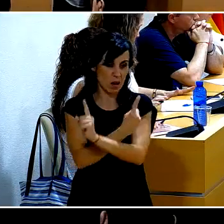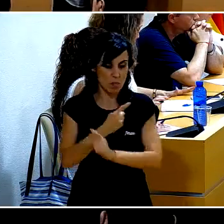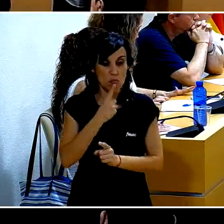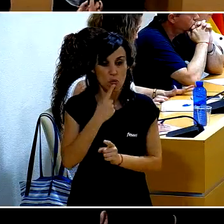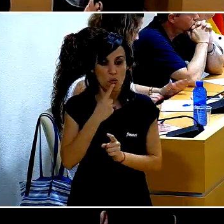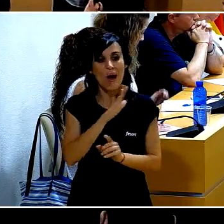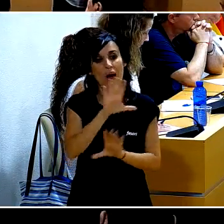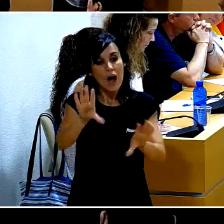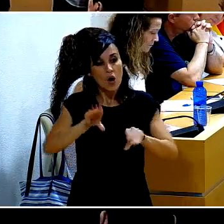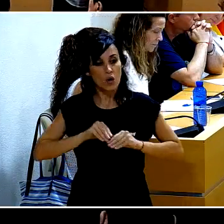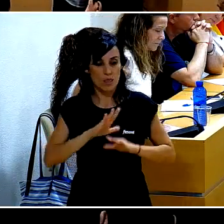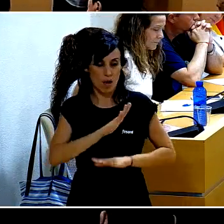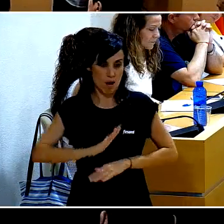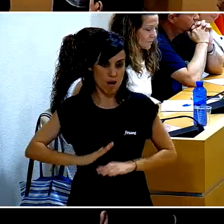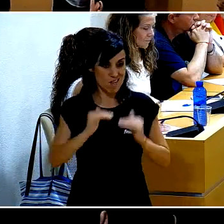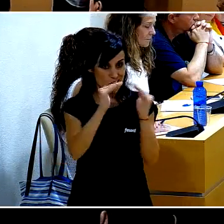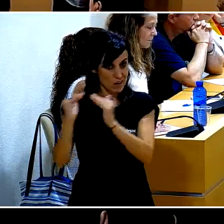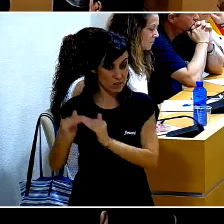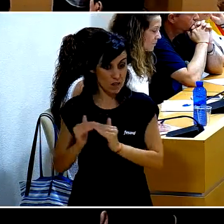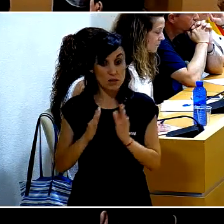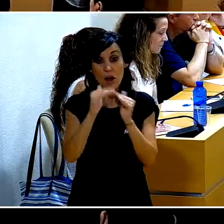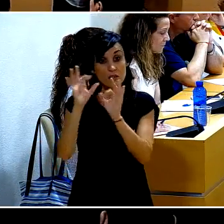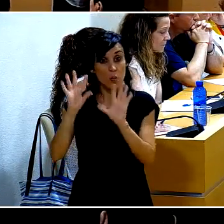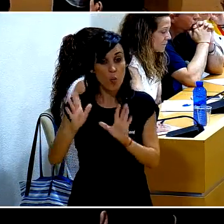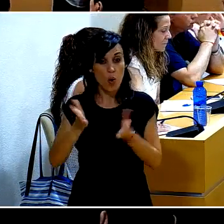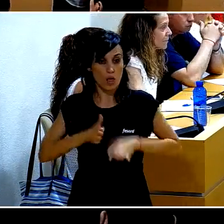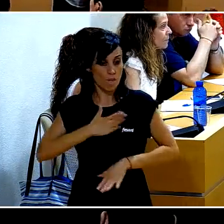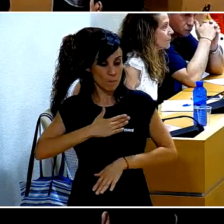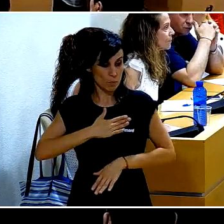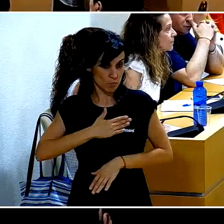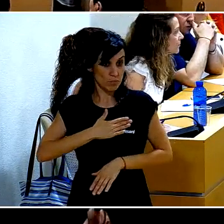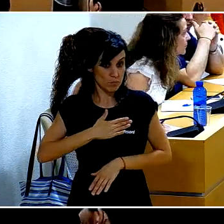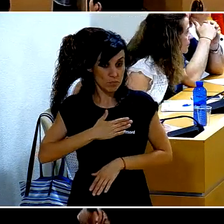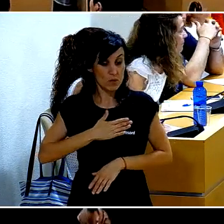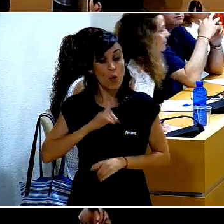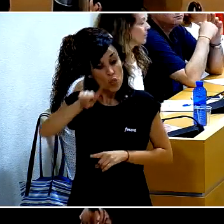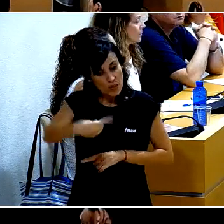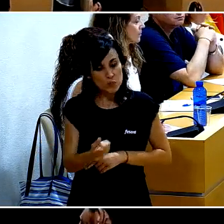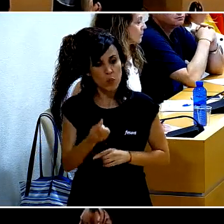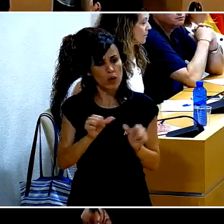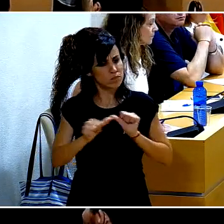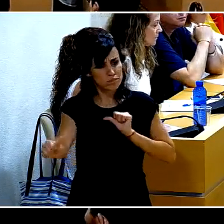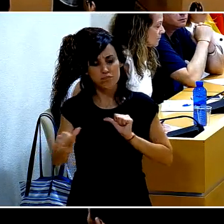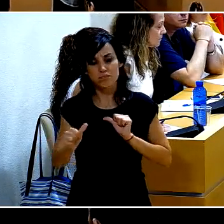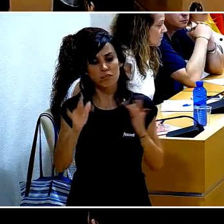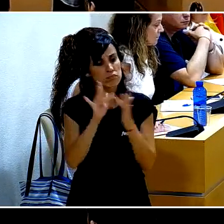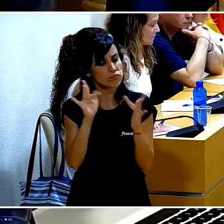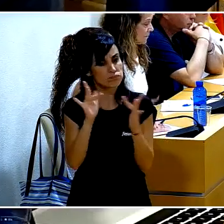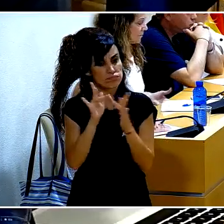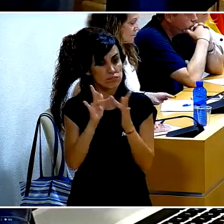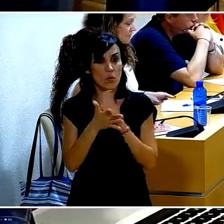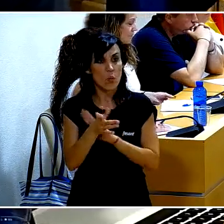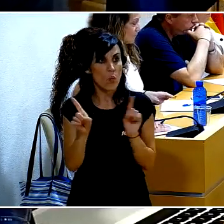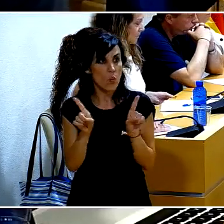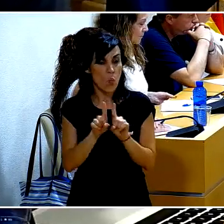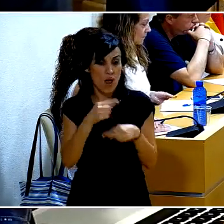acogida en casas que los consideraban como hijos propios, que luego se comunicaban constantemente y que creaban un vínculo